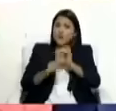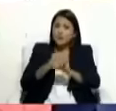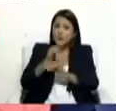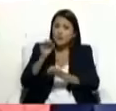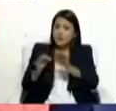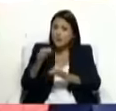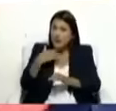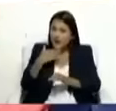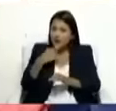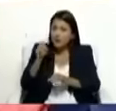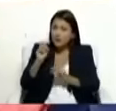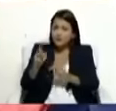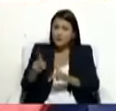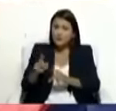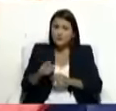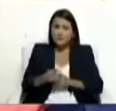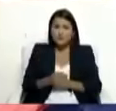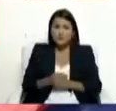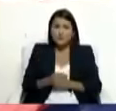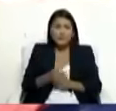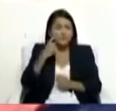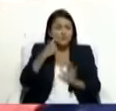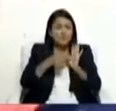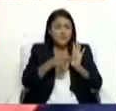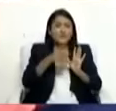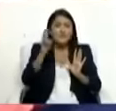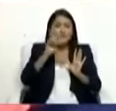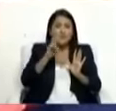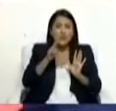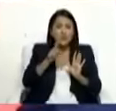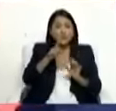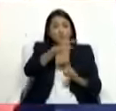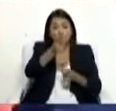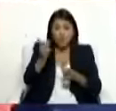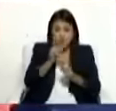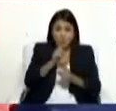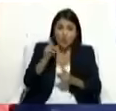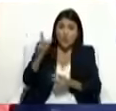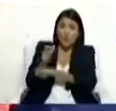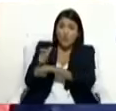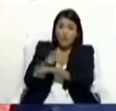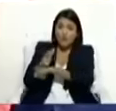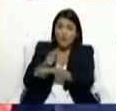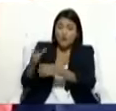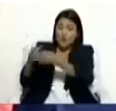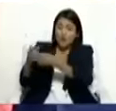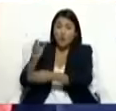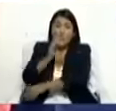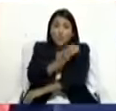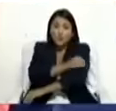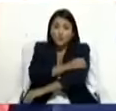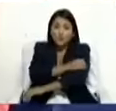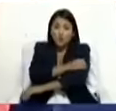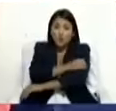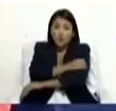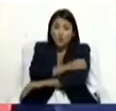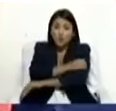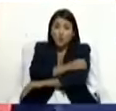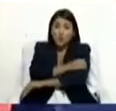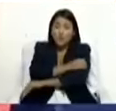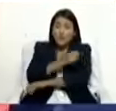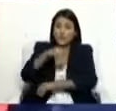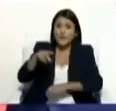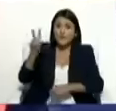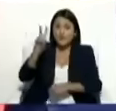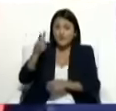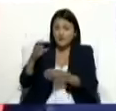estos sectores? Le respondo con la posición histórica de Venezuela. Es decir, sus gobiernos, los gobiernos de esos sectores de la oposición de derecha en Venezuela, de